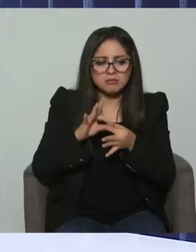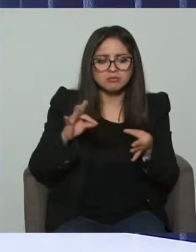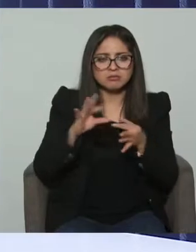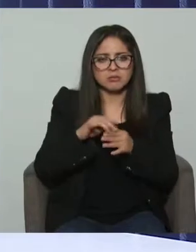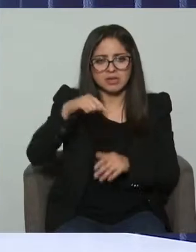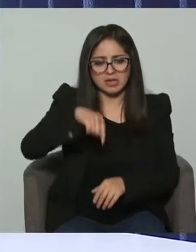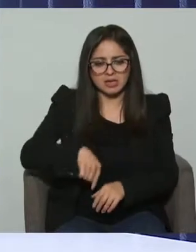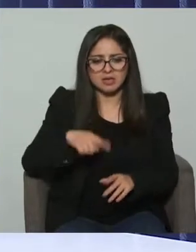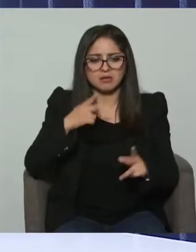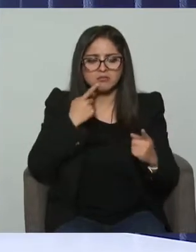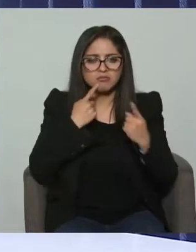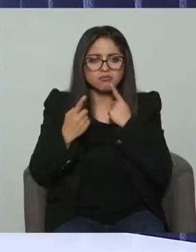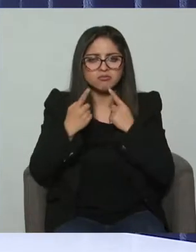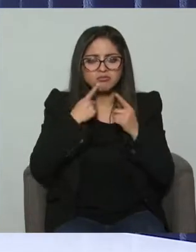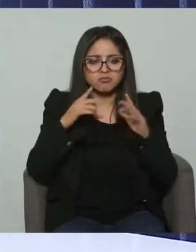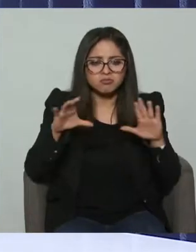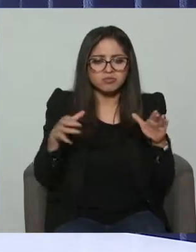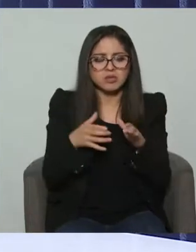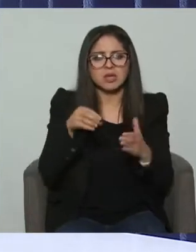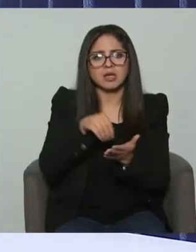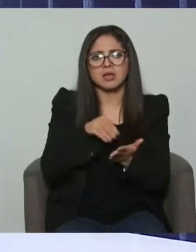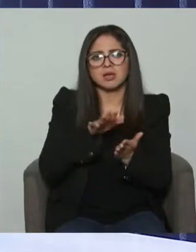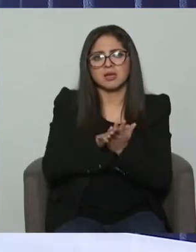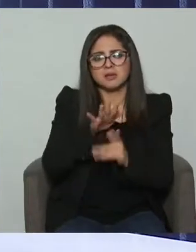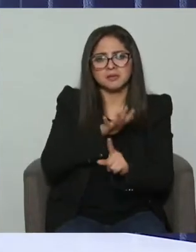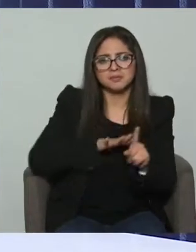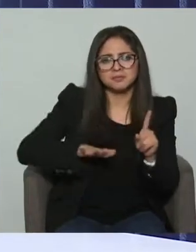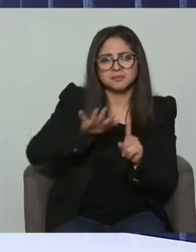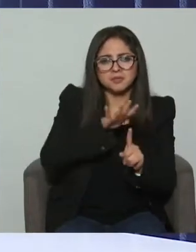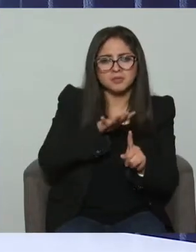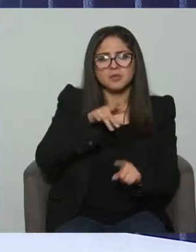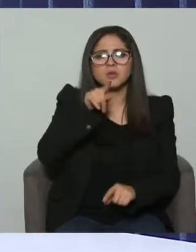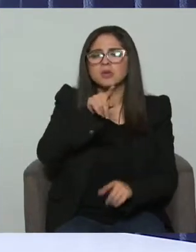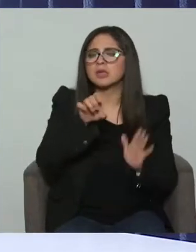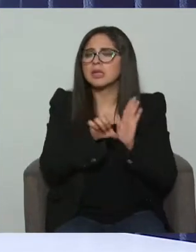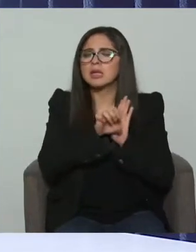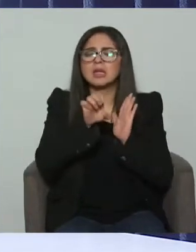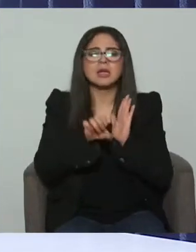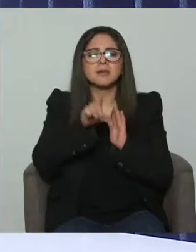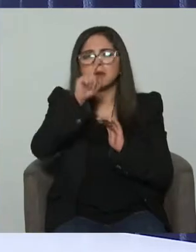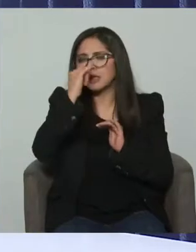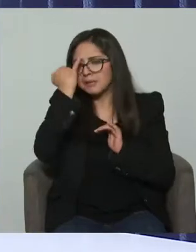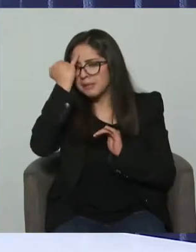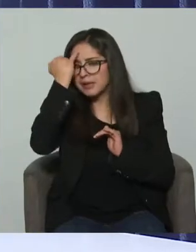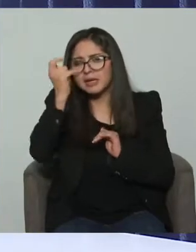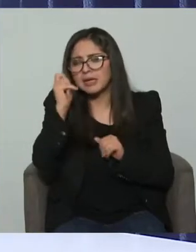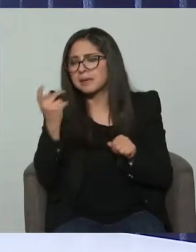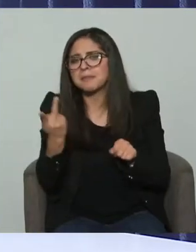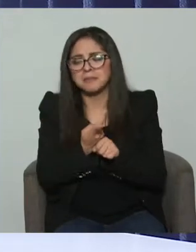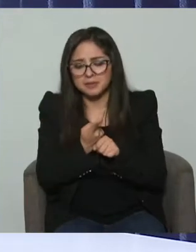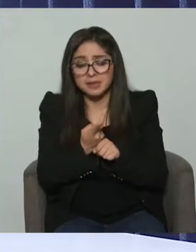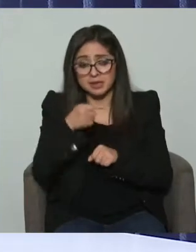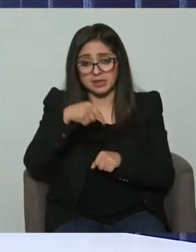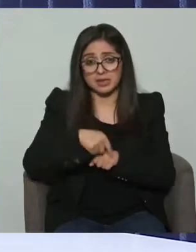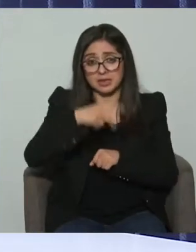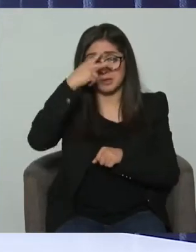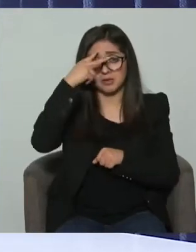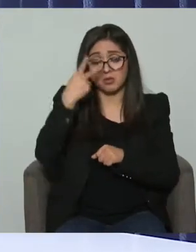esta mesa de análisis y debate de Agenda y Contexto, solo para que usted tenga idea de la dimensión del problema. En México solo